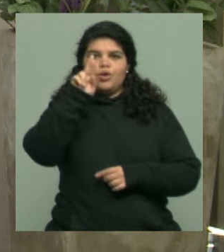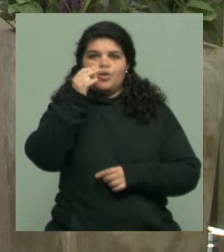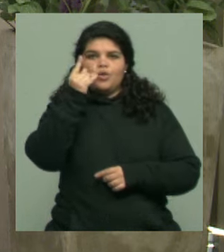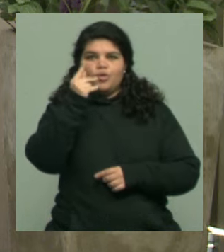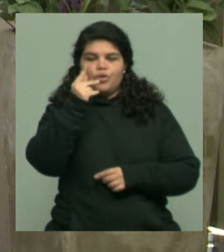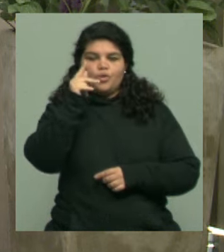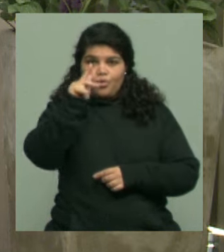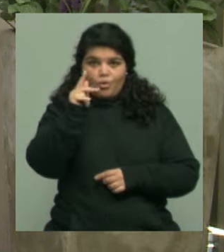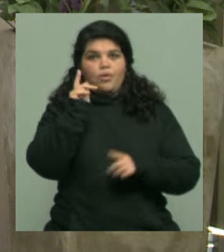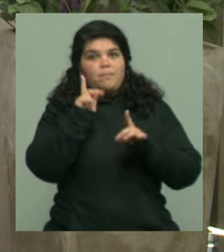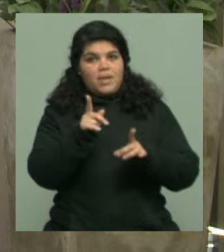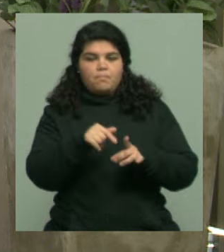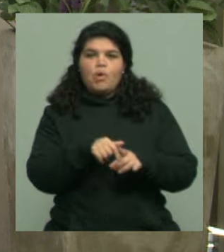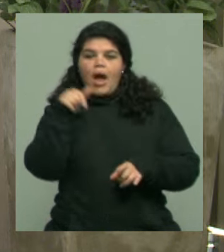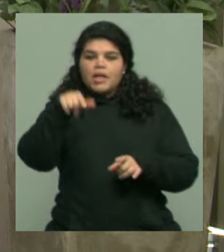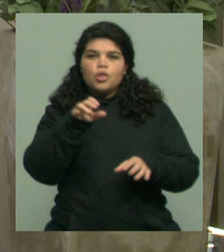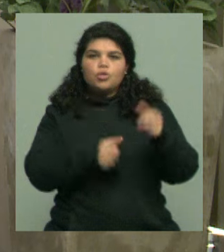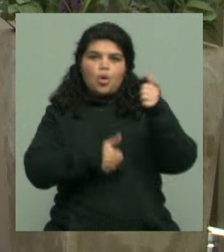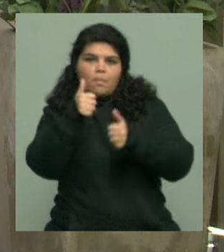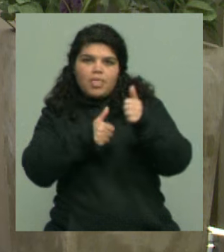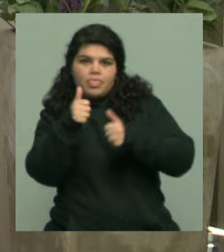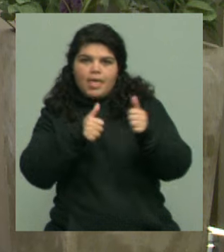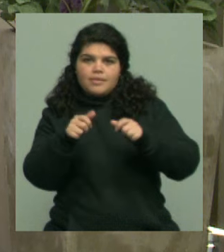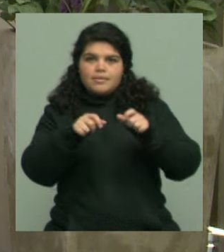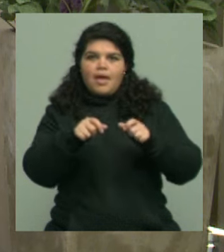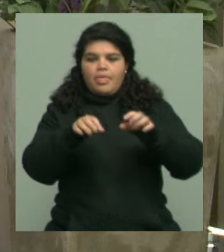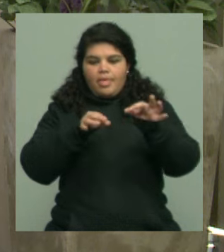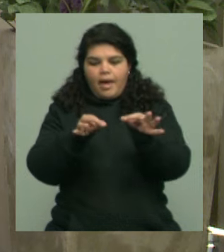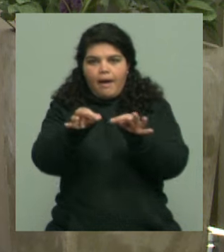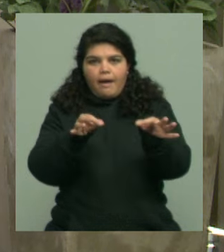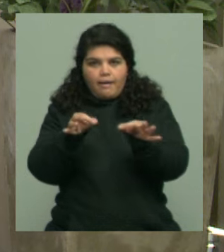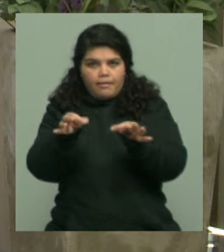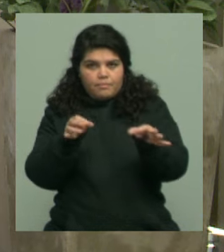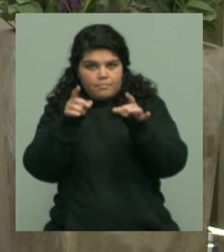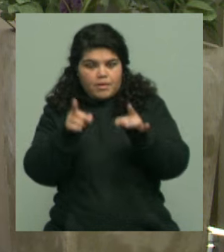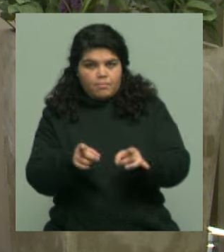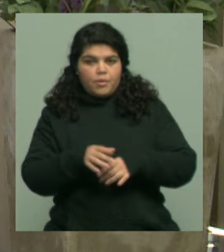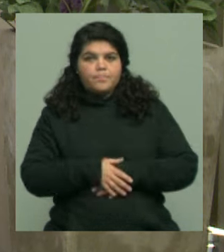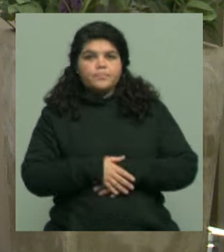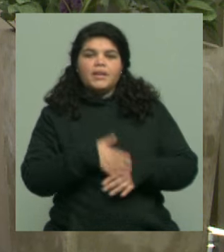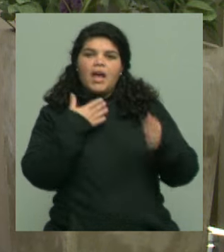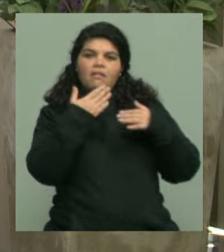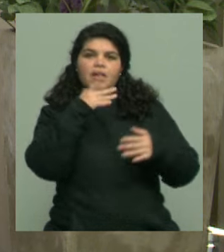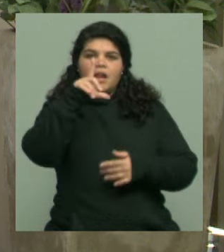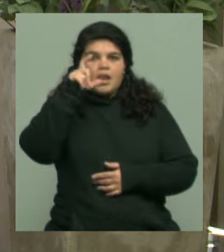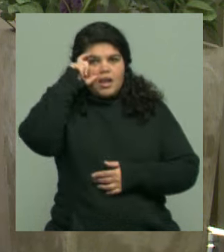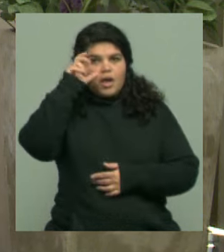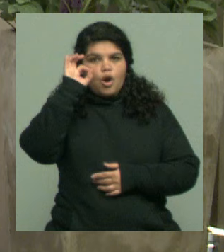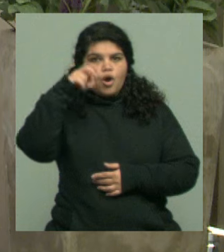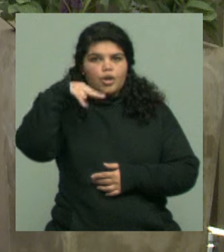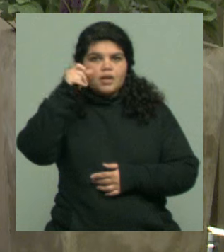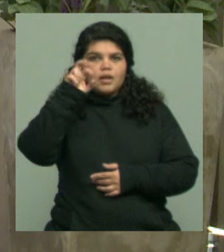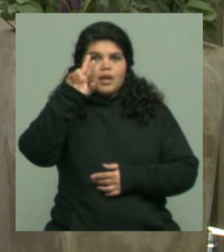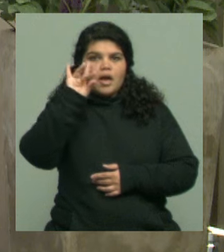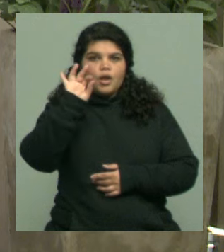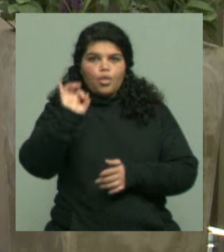torneo de ajedrez hexagonal. Vamos a hablar con Leonardo Bucchio, que es diseñador y fundador de The Signum Signum, que lo tenemos ahí en